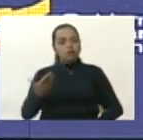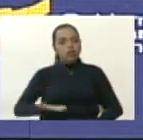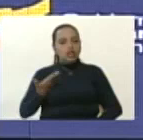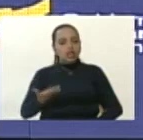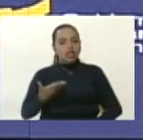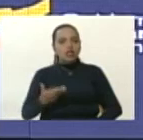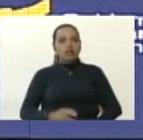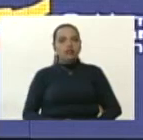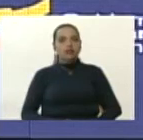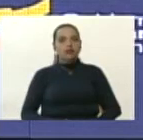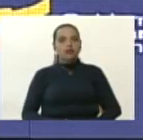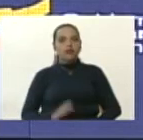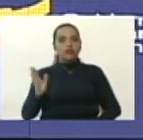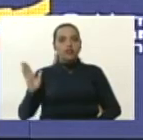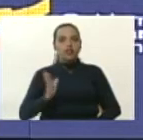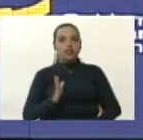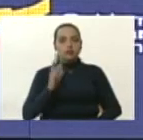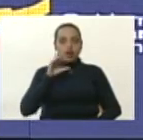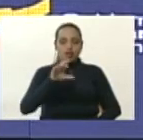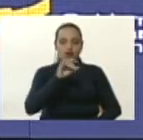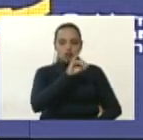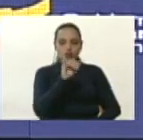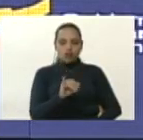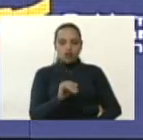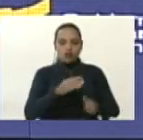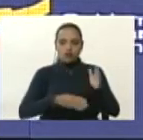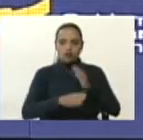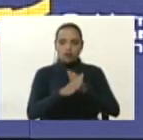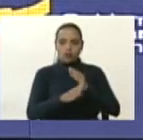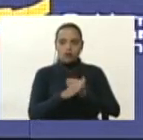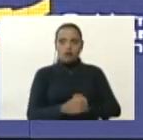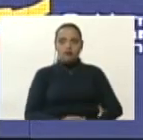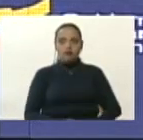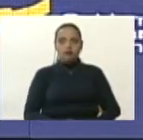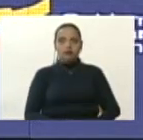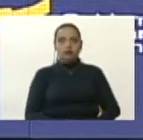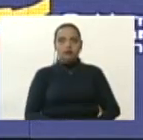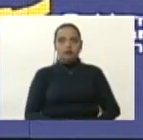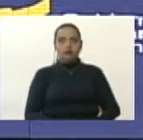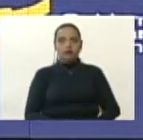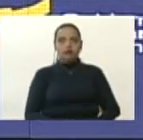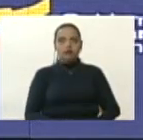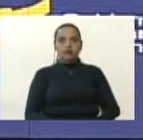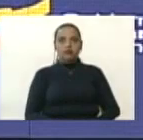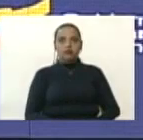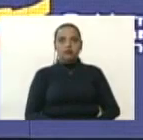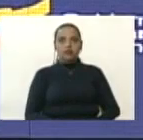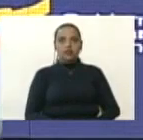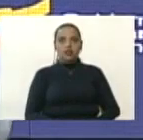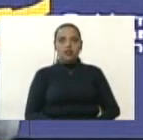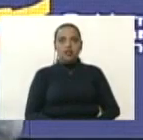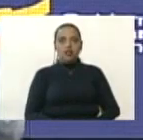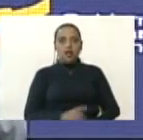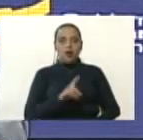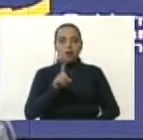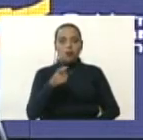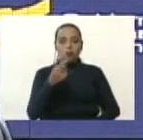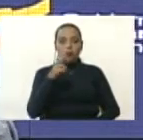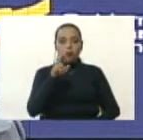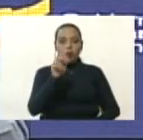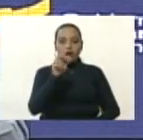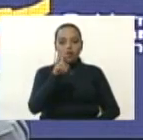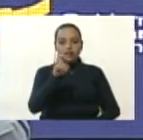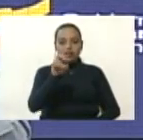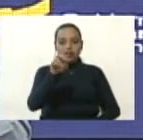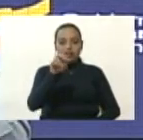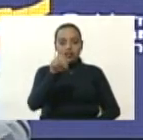importante. Nos venimos del estado Zulia y nos vamos precisamente a Guarenas. Allá está